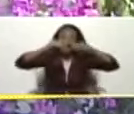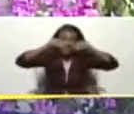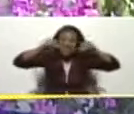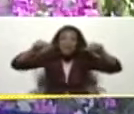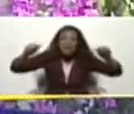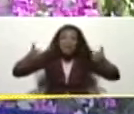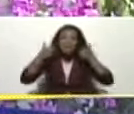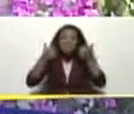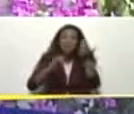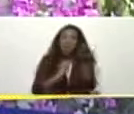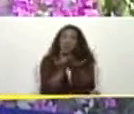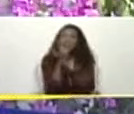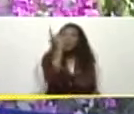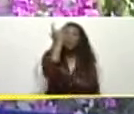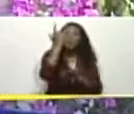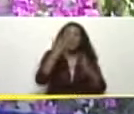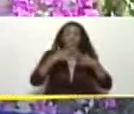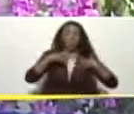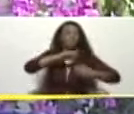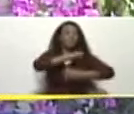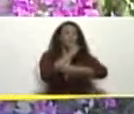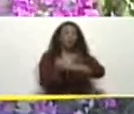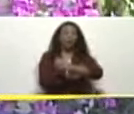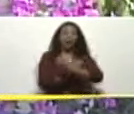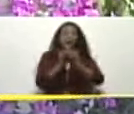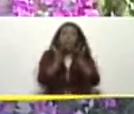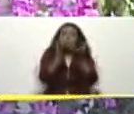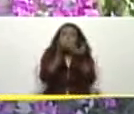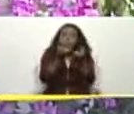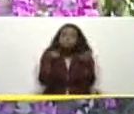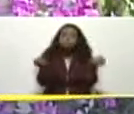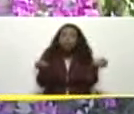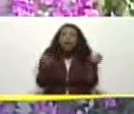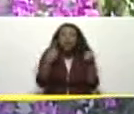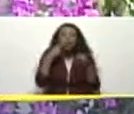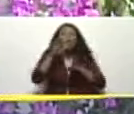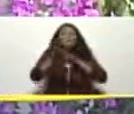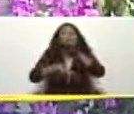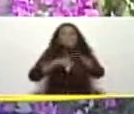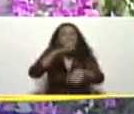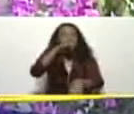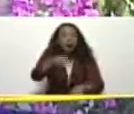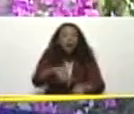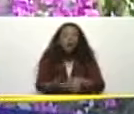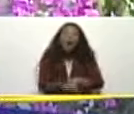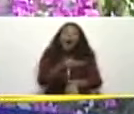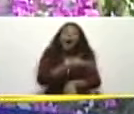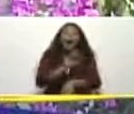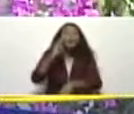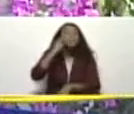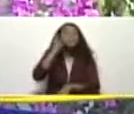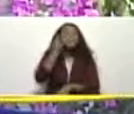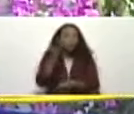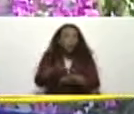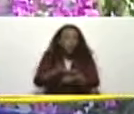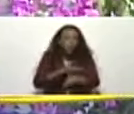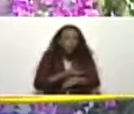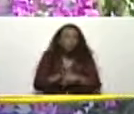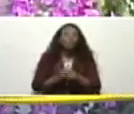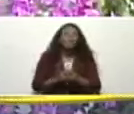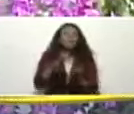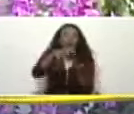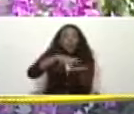de nutrientes y minerales de la tierra. Así que estos son pasos preventivos para